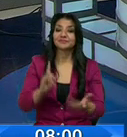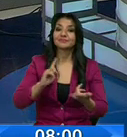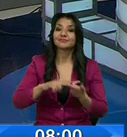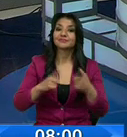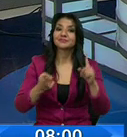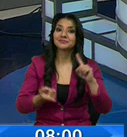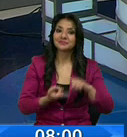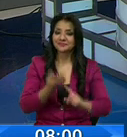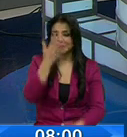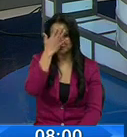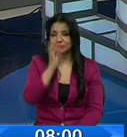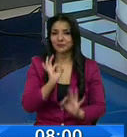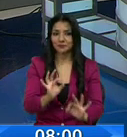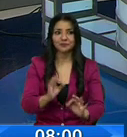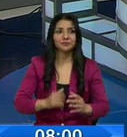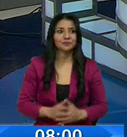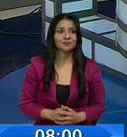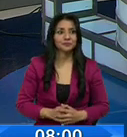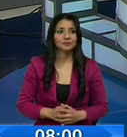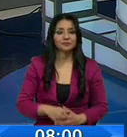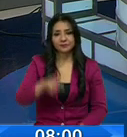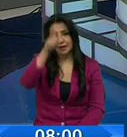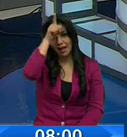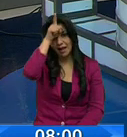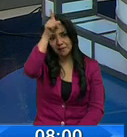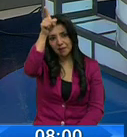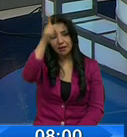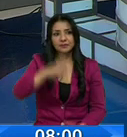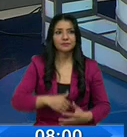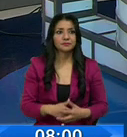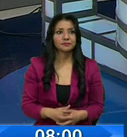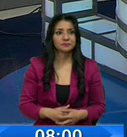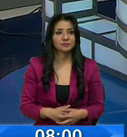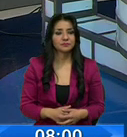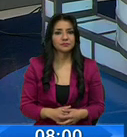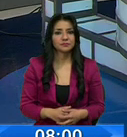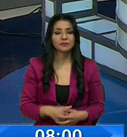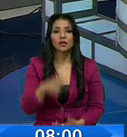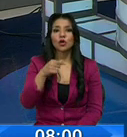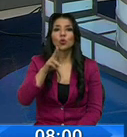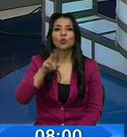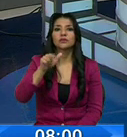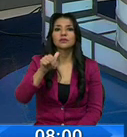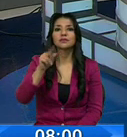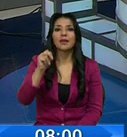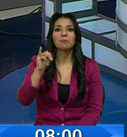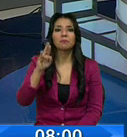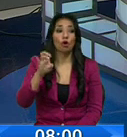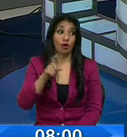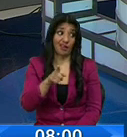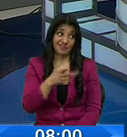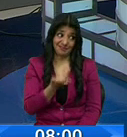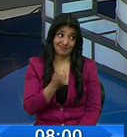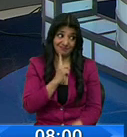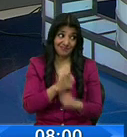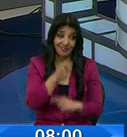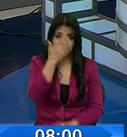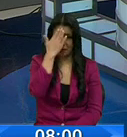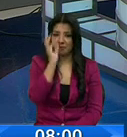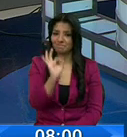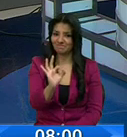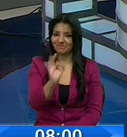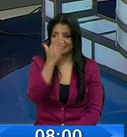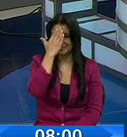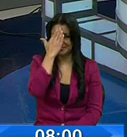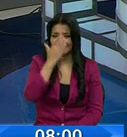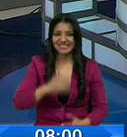un excelente día. Oye, ¿cómo sería en alemán buenos días? Guten Morgen. Ah, muy bien. Se la sabe, ¿no? Se la zafó y se la sabe.